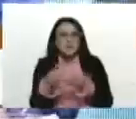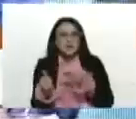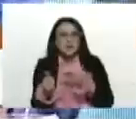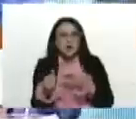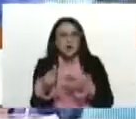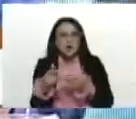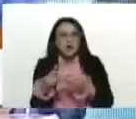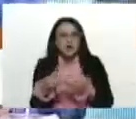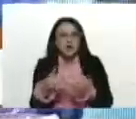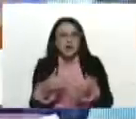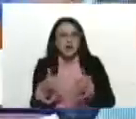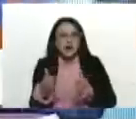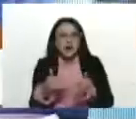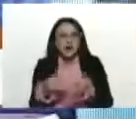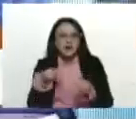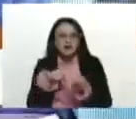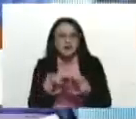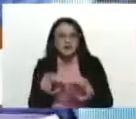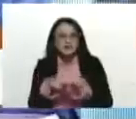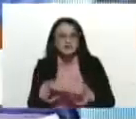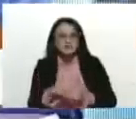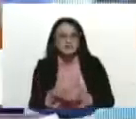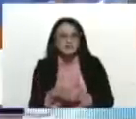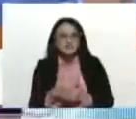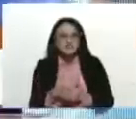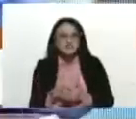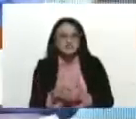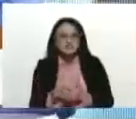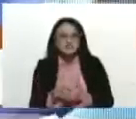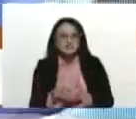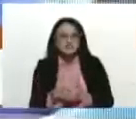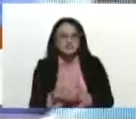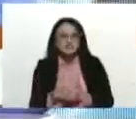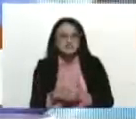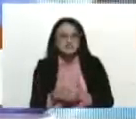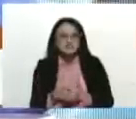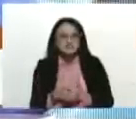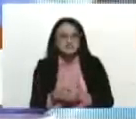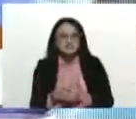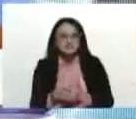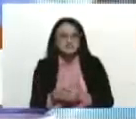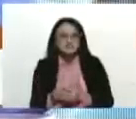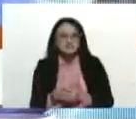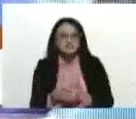cajita como ellos les encanta y les encantó siempre para hacer trampa